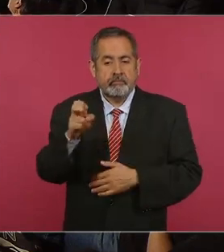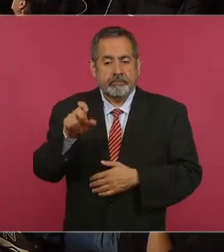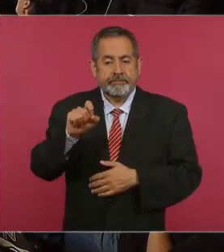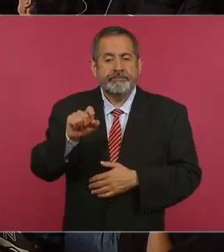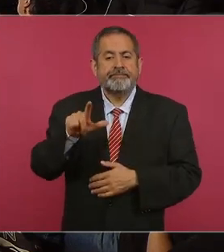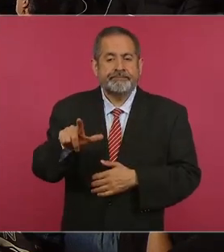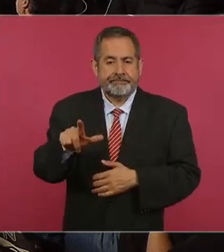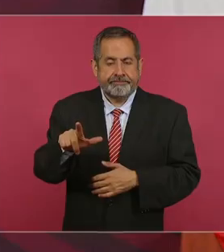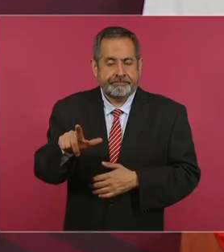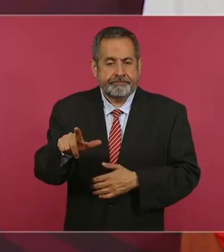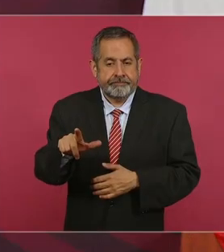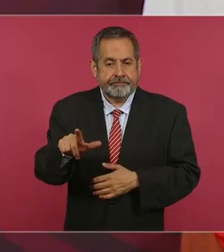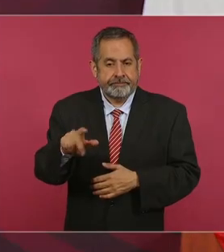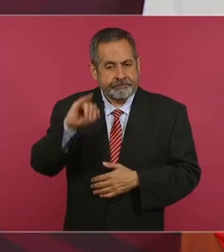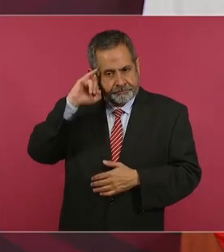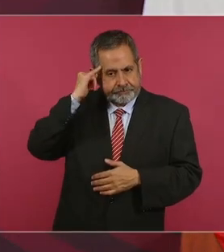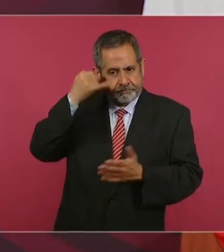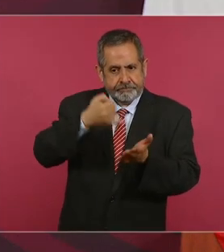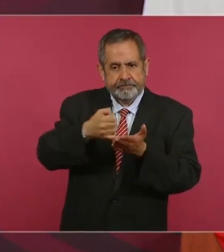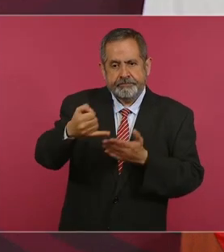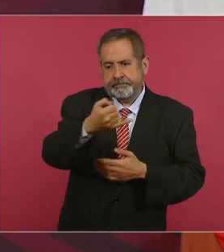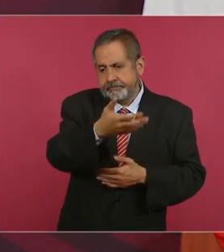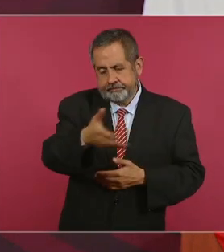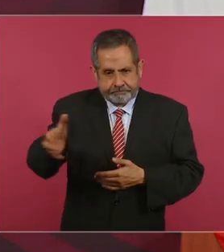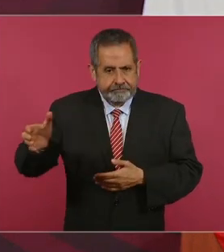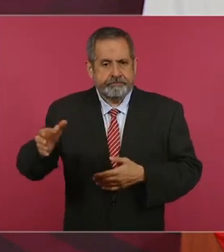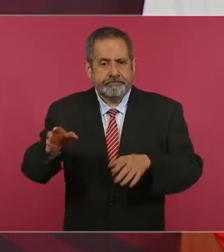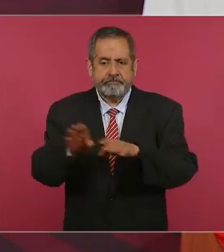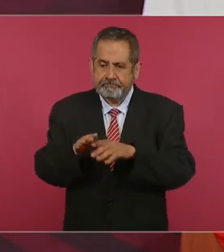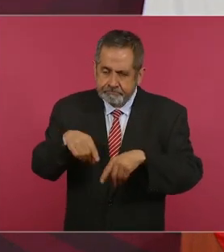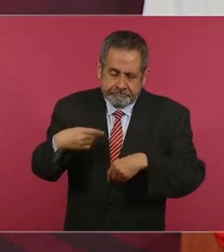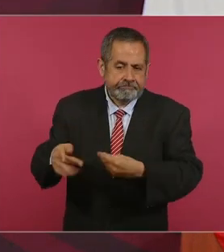36.227 campesinos, ejidatarios,